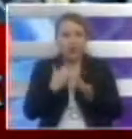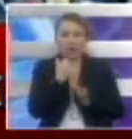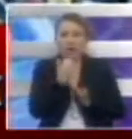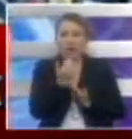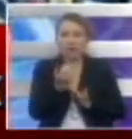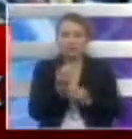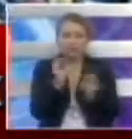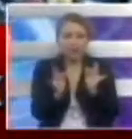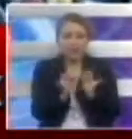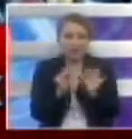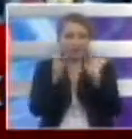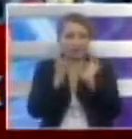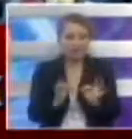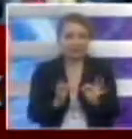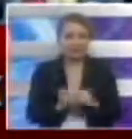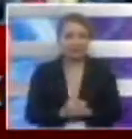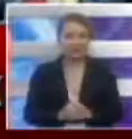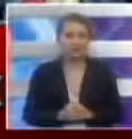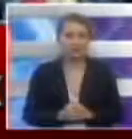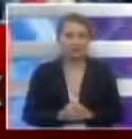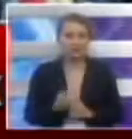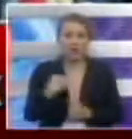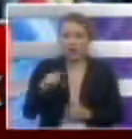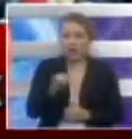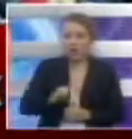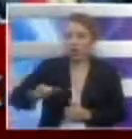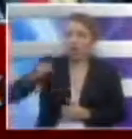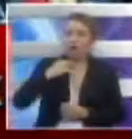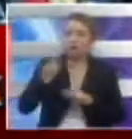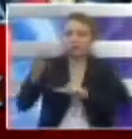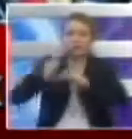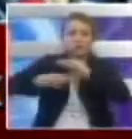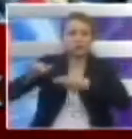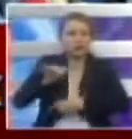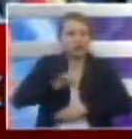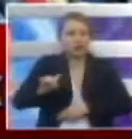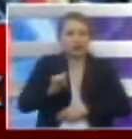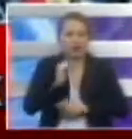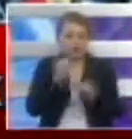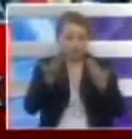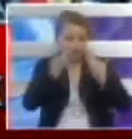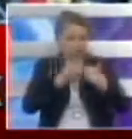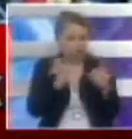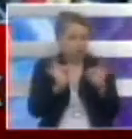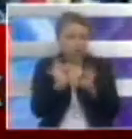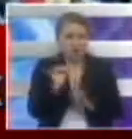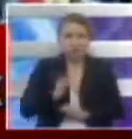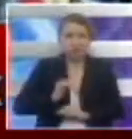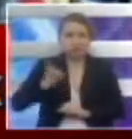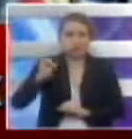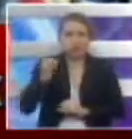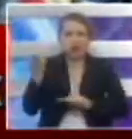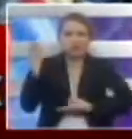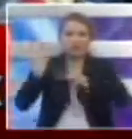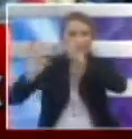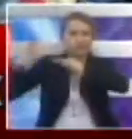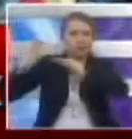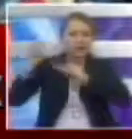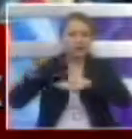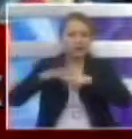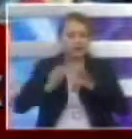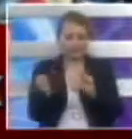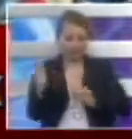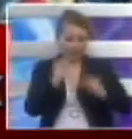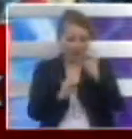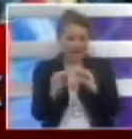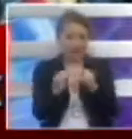ya exactamente con los estándares de exportación. Sus acabados son de exportación, en cuanto al armado